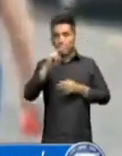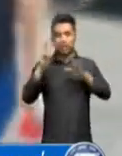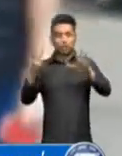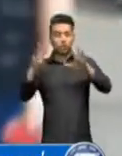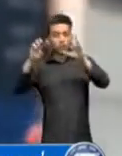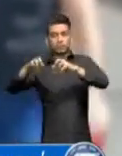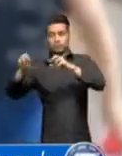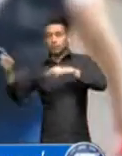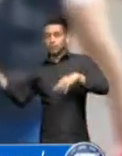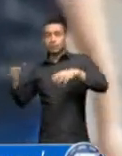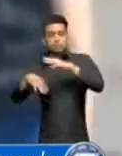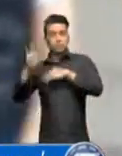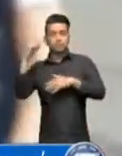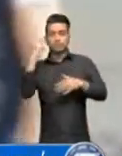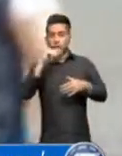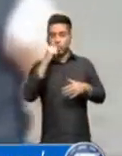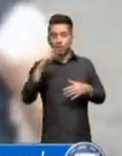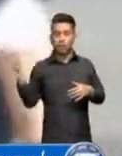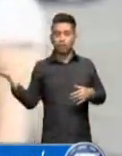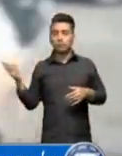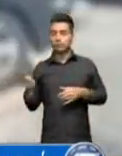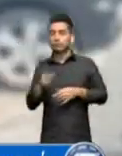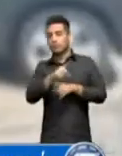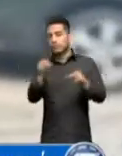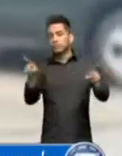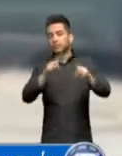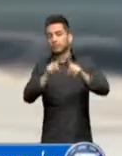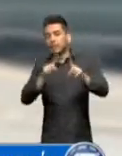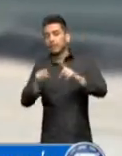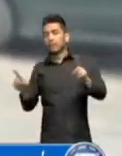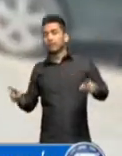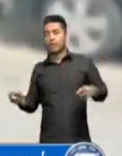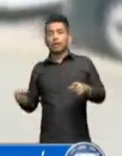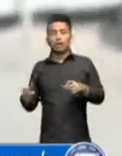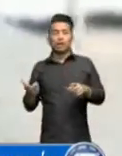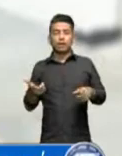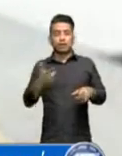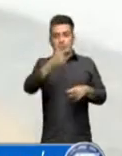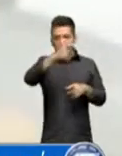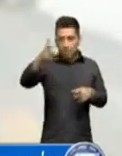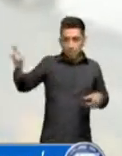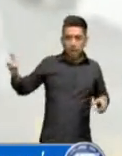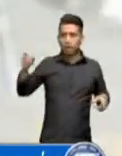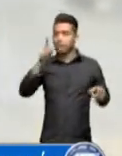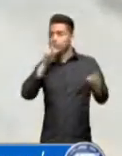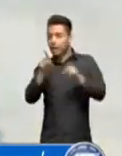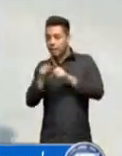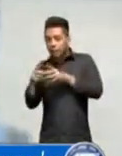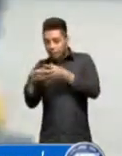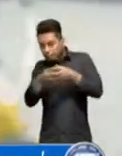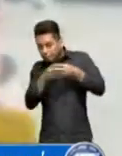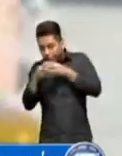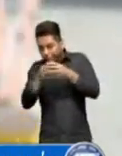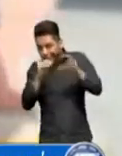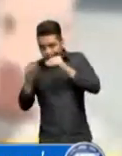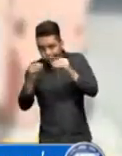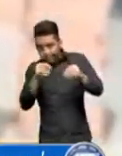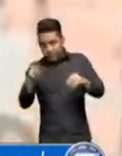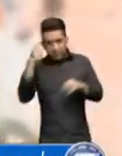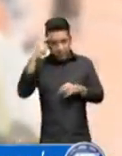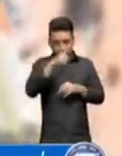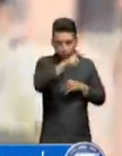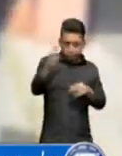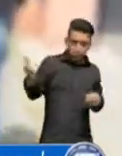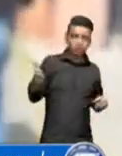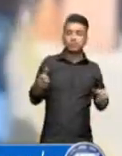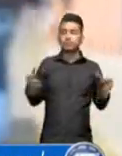mujeres, señalados por los delitos de asesinato, conspiración para cometer asesinato, asociación ilícita, obstrucción